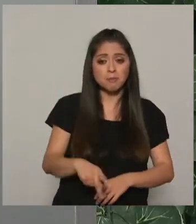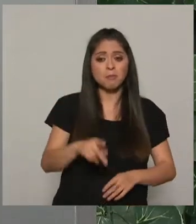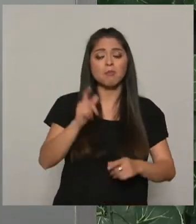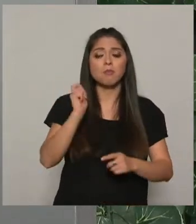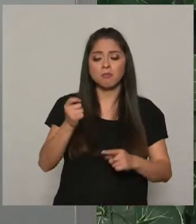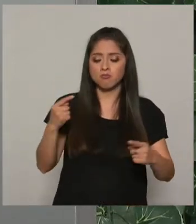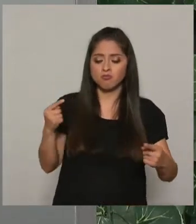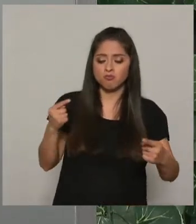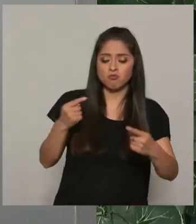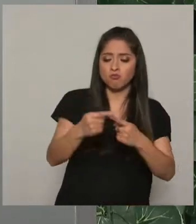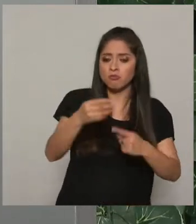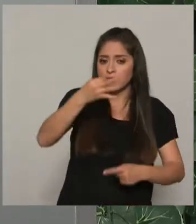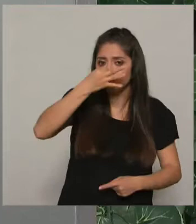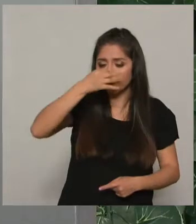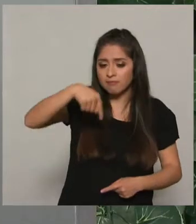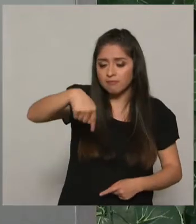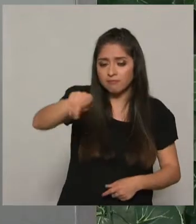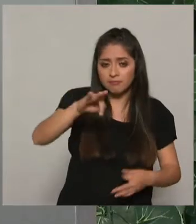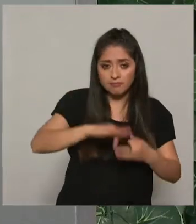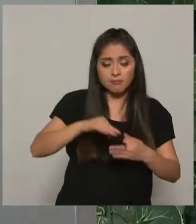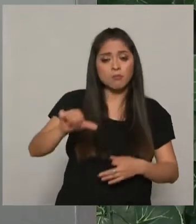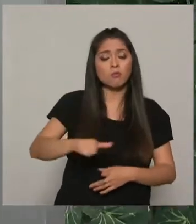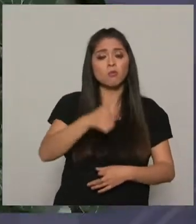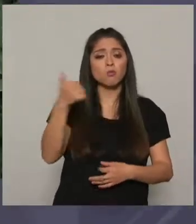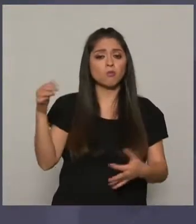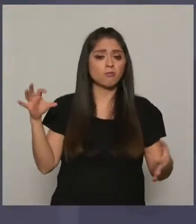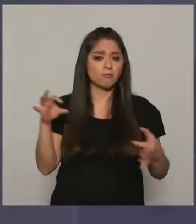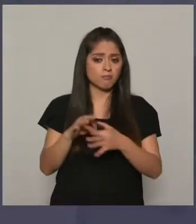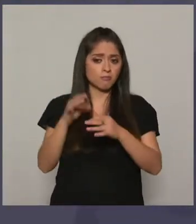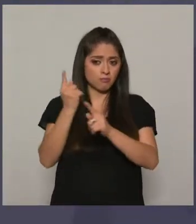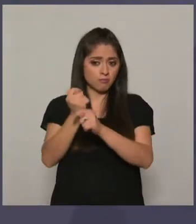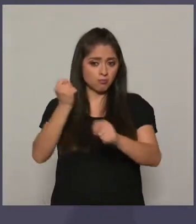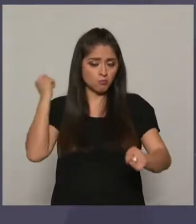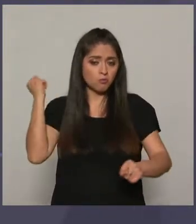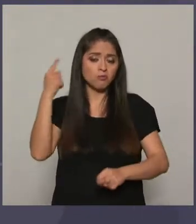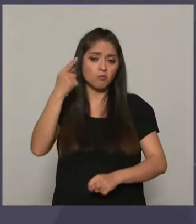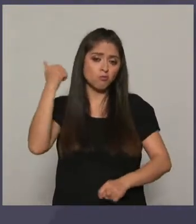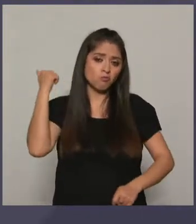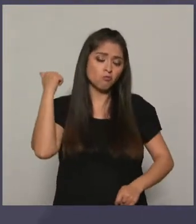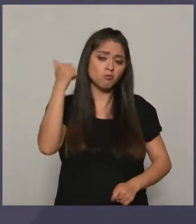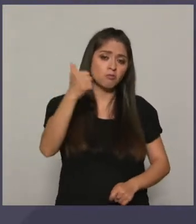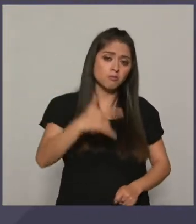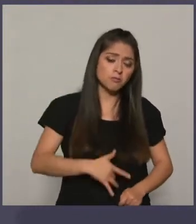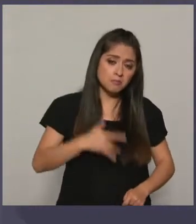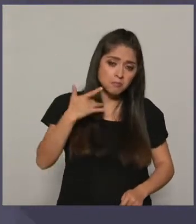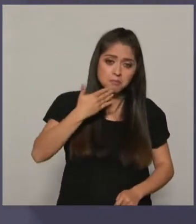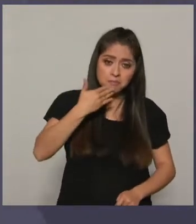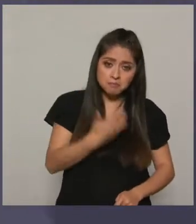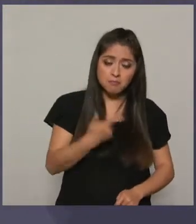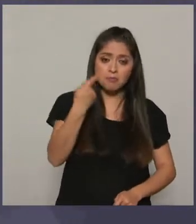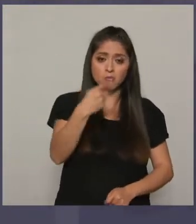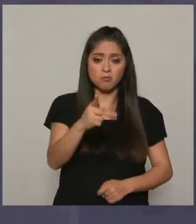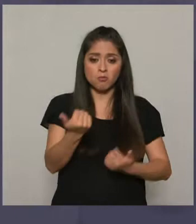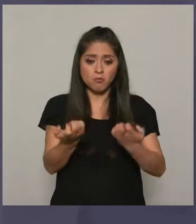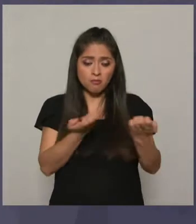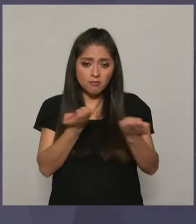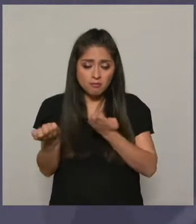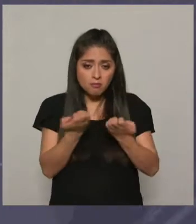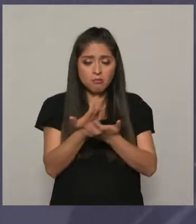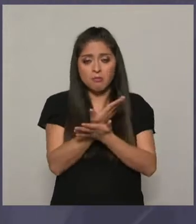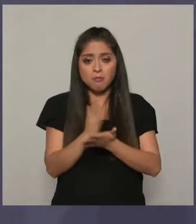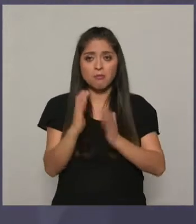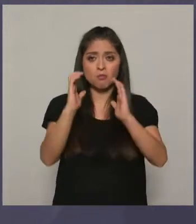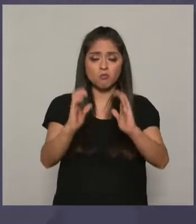cortos, y también combinada con el transporte público hace un viaje muy eficiente, agradable, y obviamente estás haciendo ejercicio y ayudándole al medio ambiente. No, por supuesto,